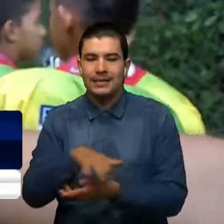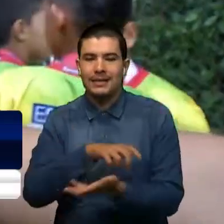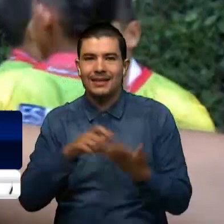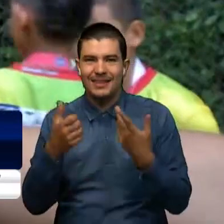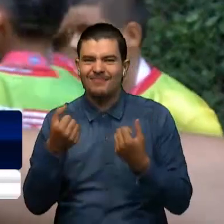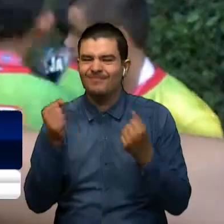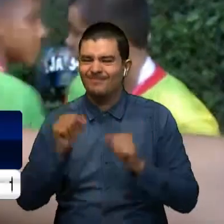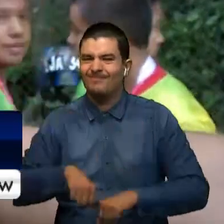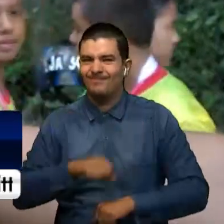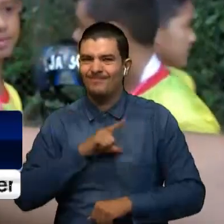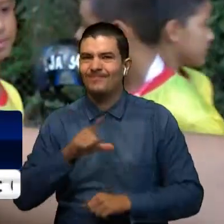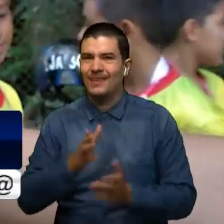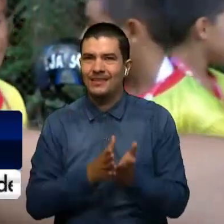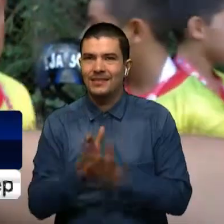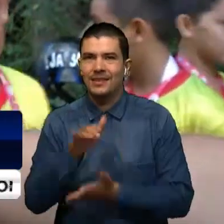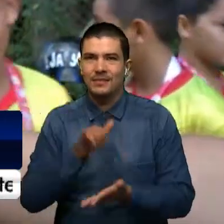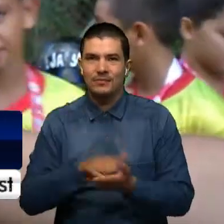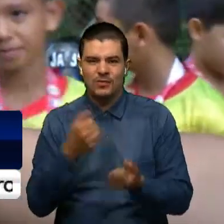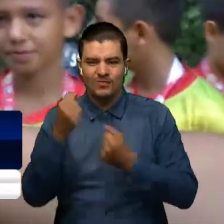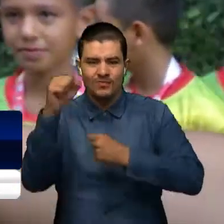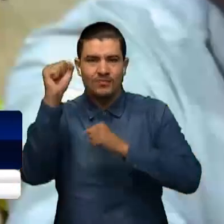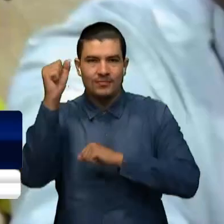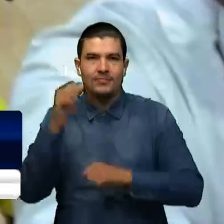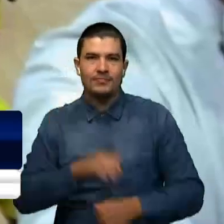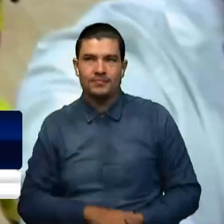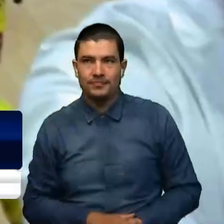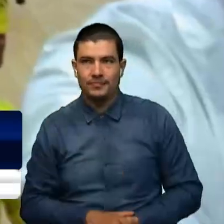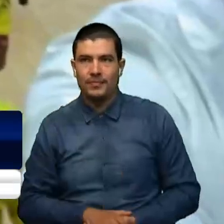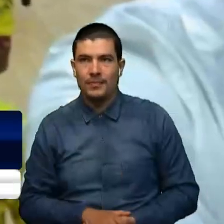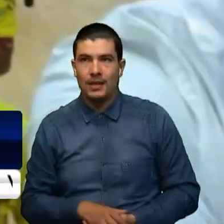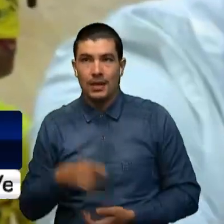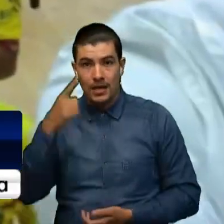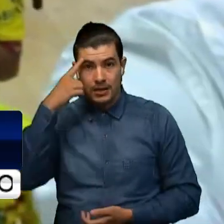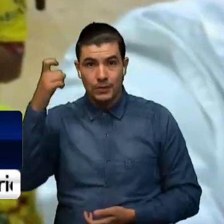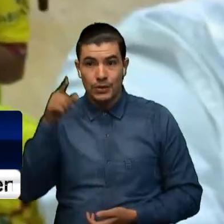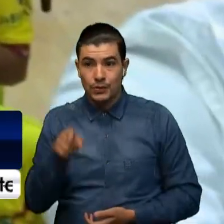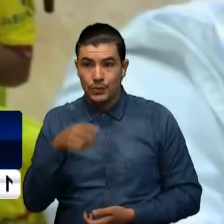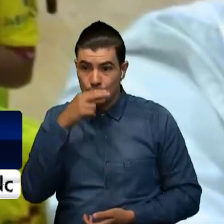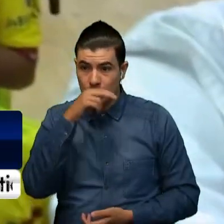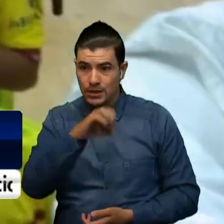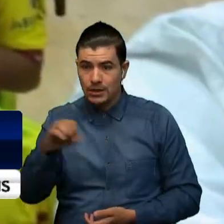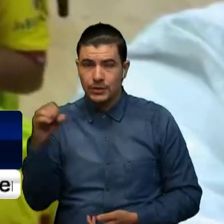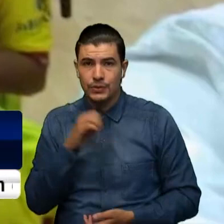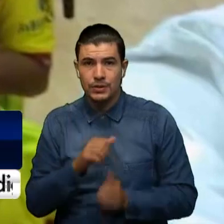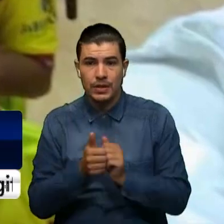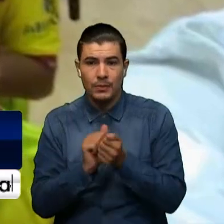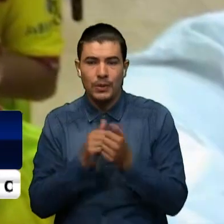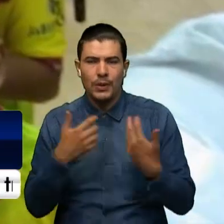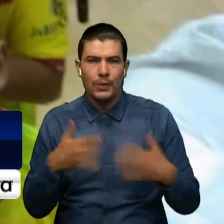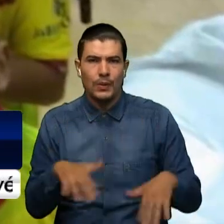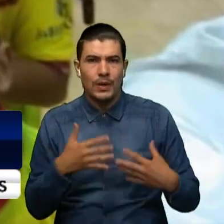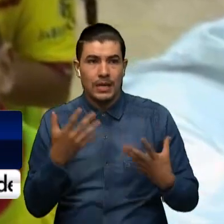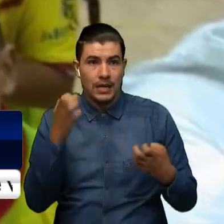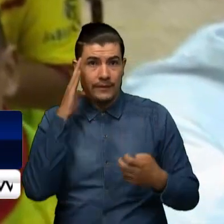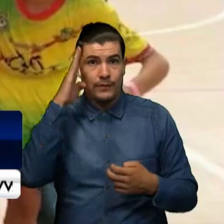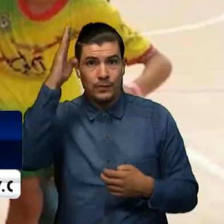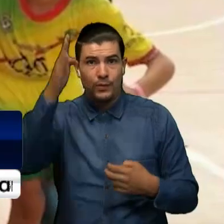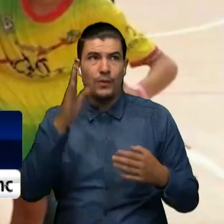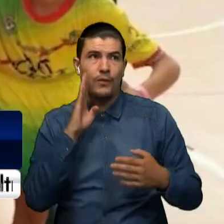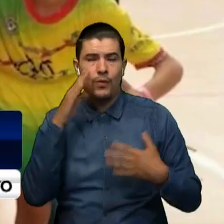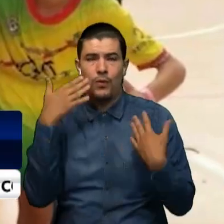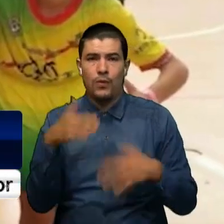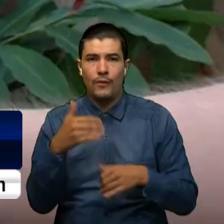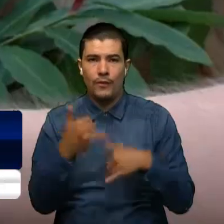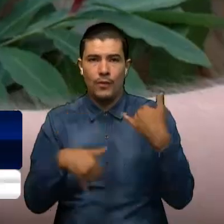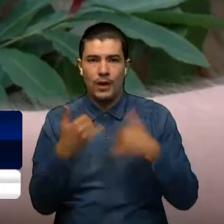impuso con contundencia como lo manifestamos en la final la ilusión de estos pequeños deportistas es llegar a ser a futuro grandes futbolistas